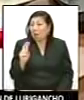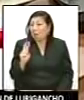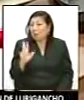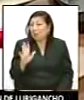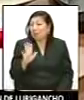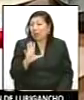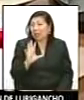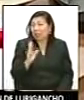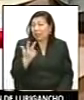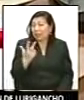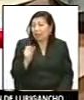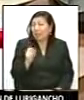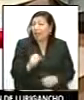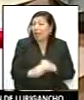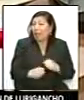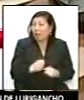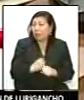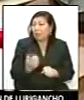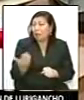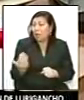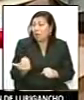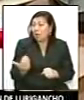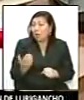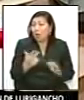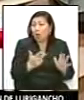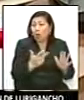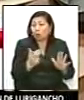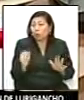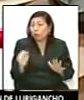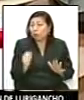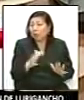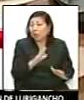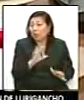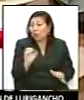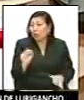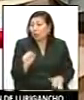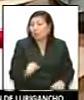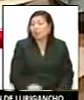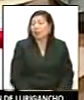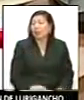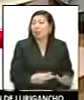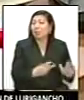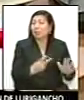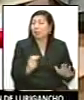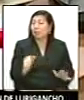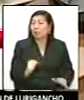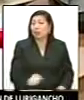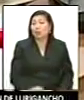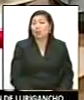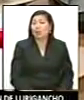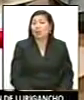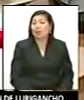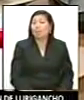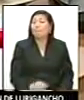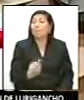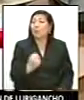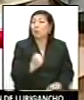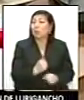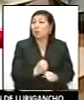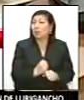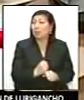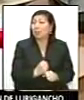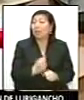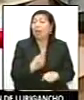25, 30 años de servicio que reciben 800 soles o 500 soles o 700 soles por el trabajo realizado